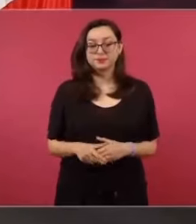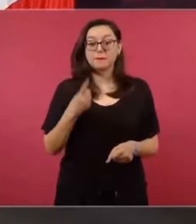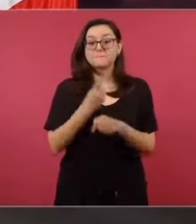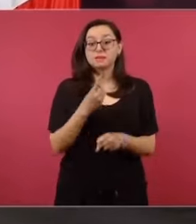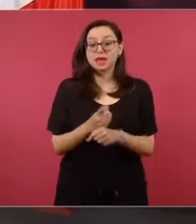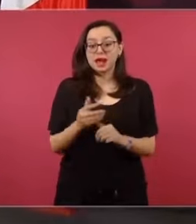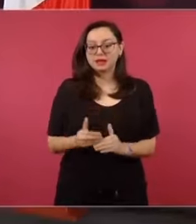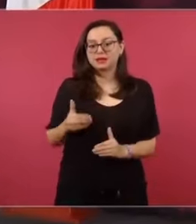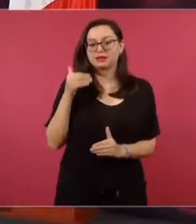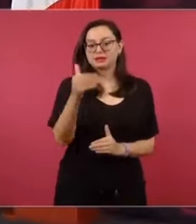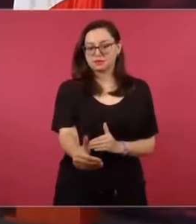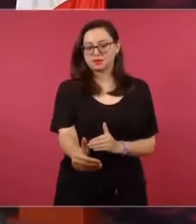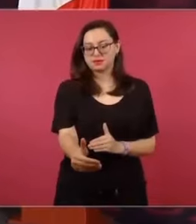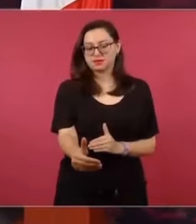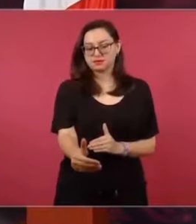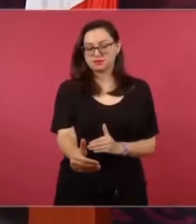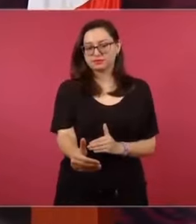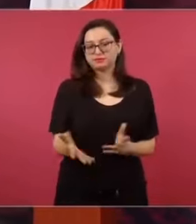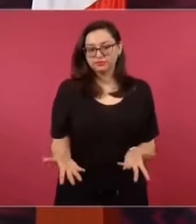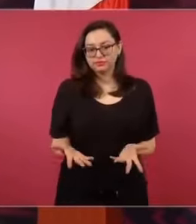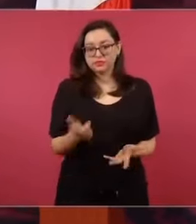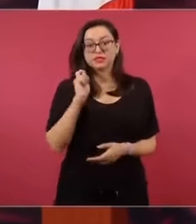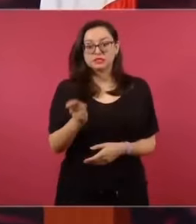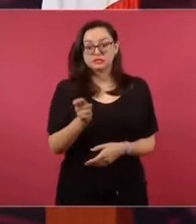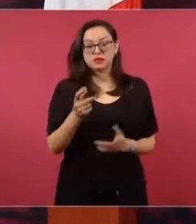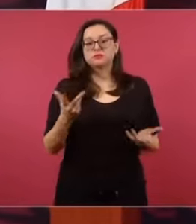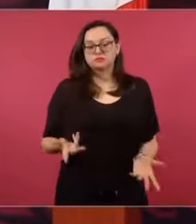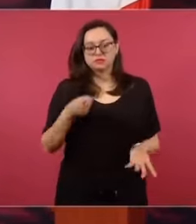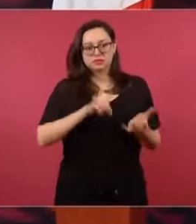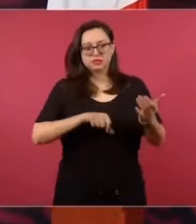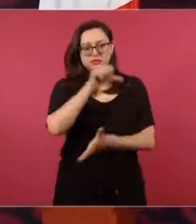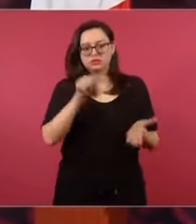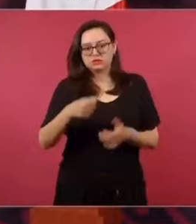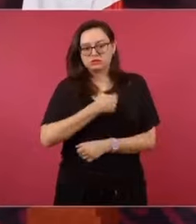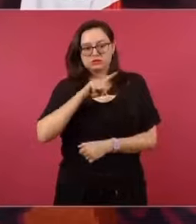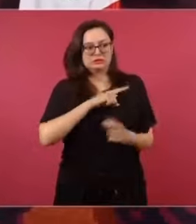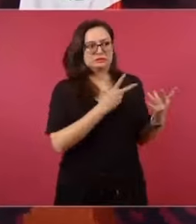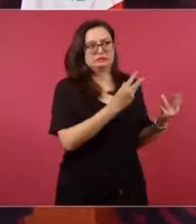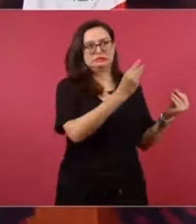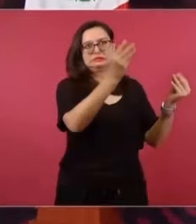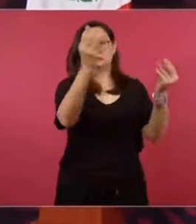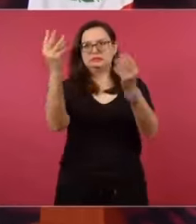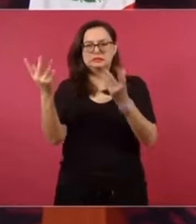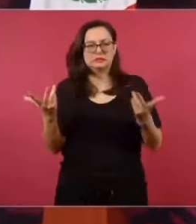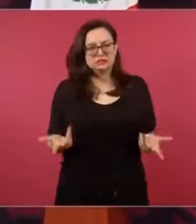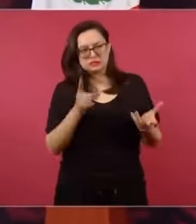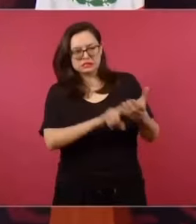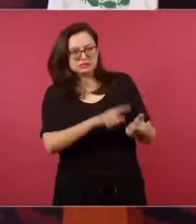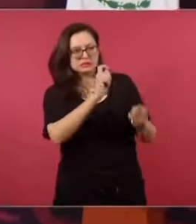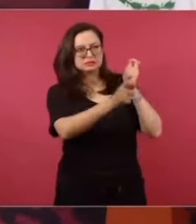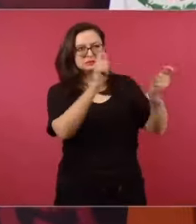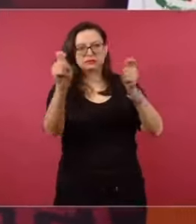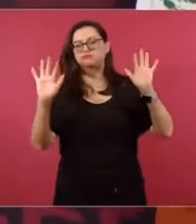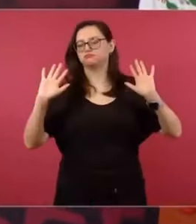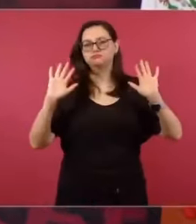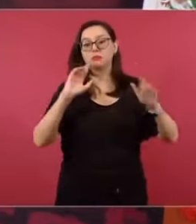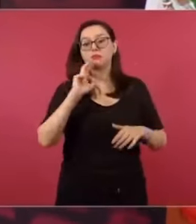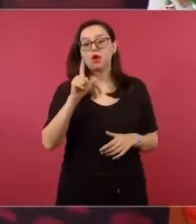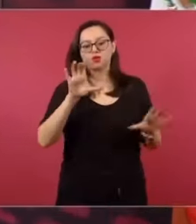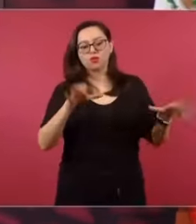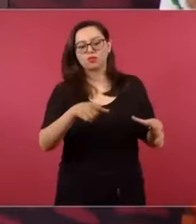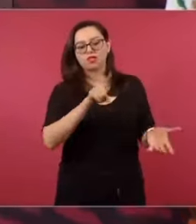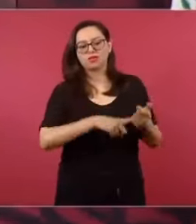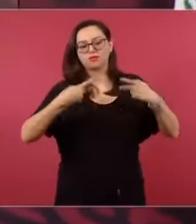etapa. El que se pueda contar con el apoyo de la gente, como siempre, para que juntos se